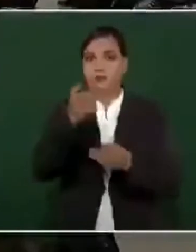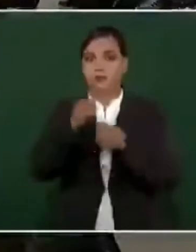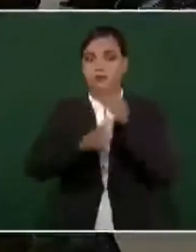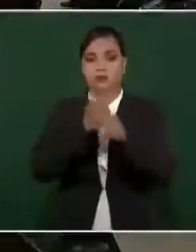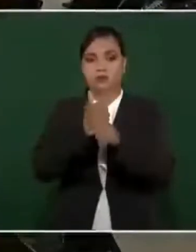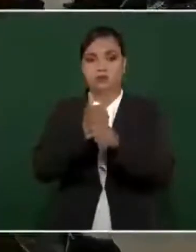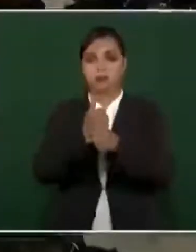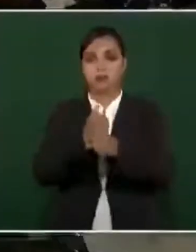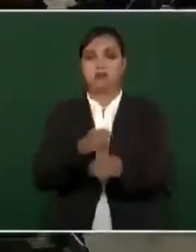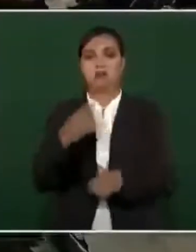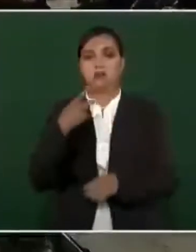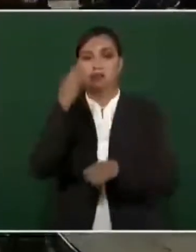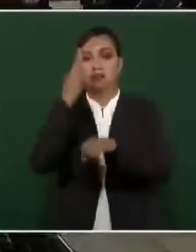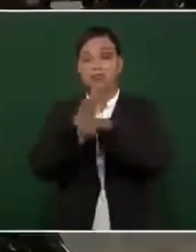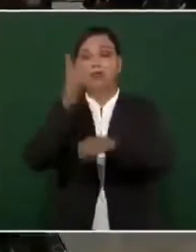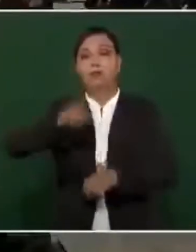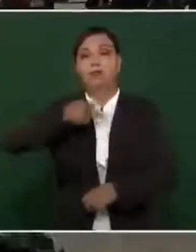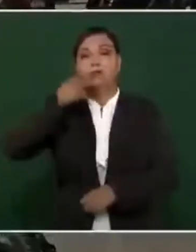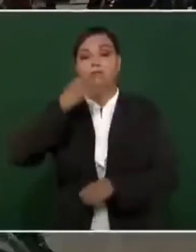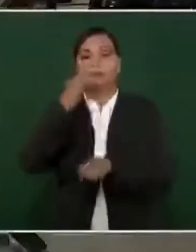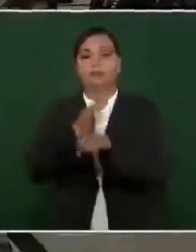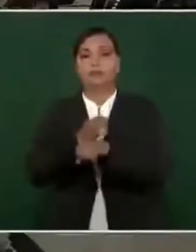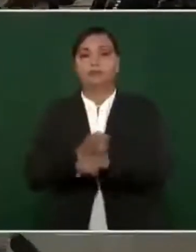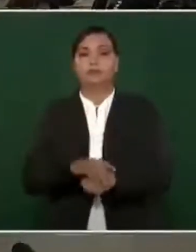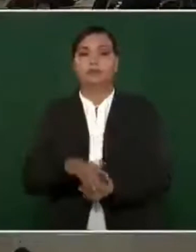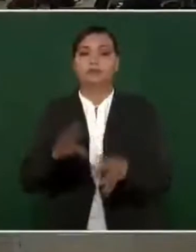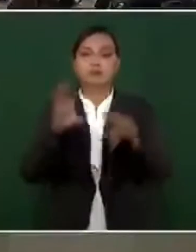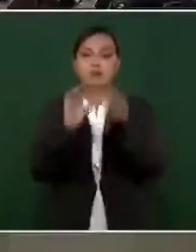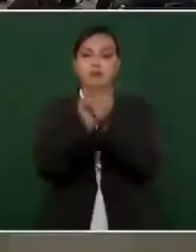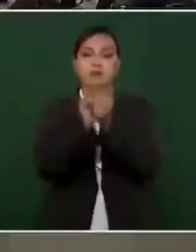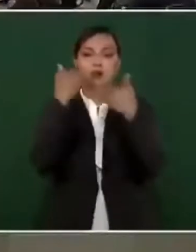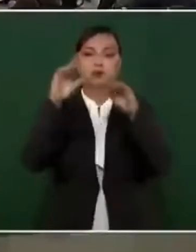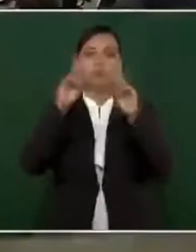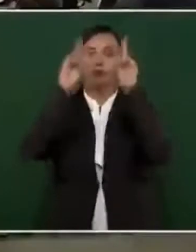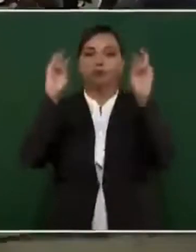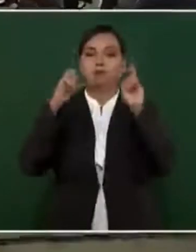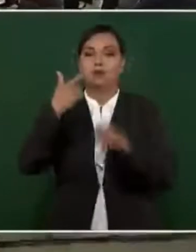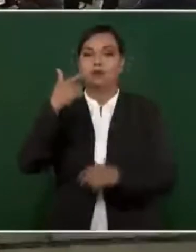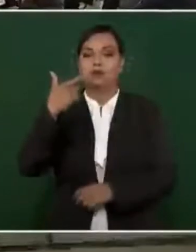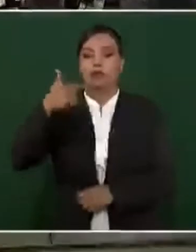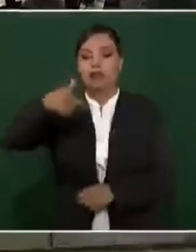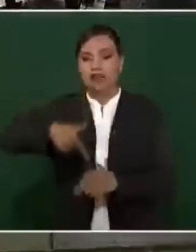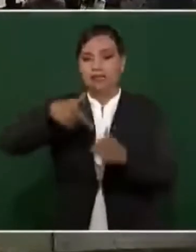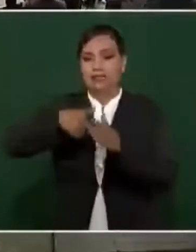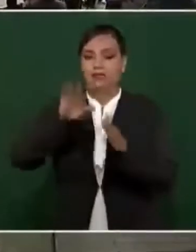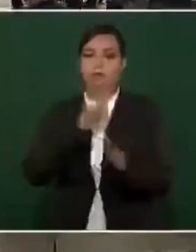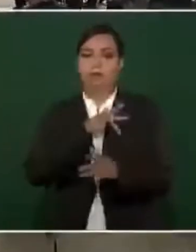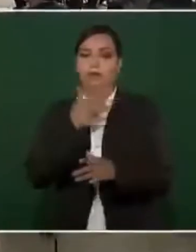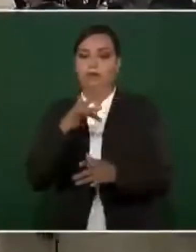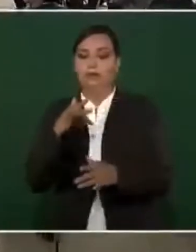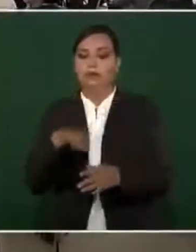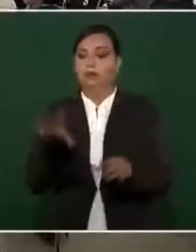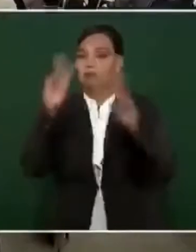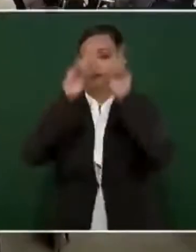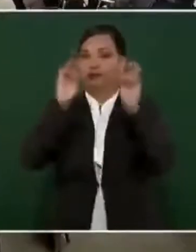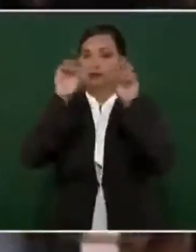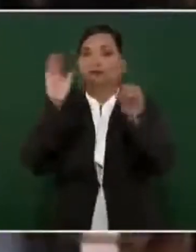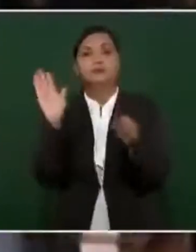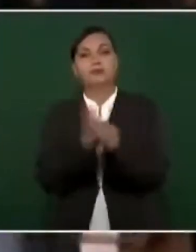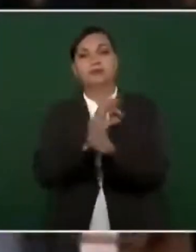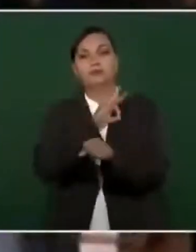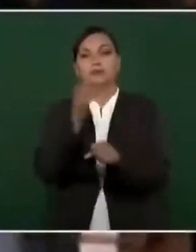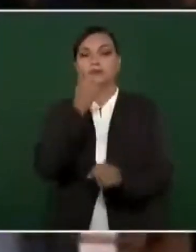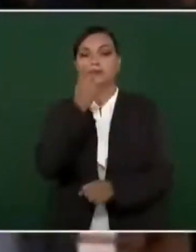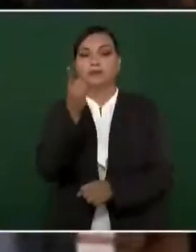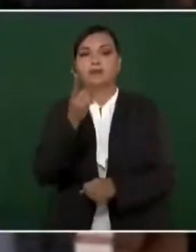las gasolinas, un tema sensible y que, bueno, a pesar de que podemos decirnos privilegiados, ¿verdad?, porque usted ya lo ha dicho, que en otros países pues están más caras